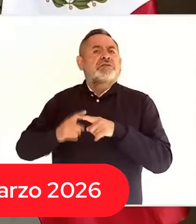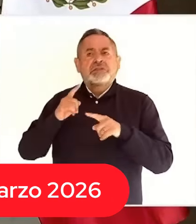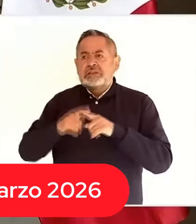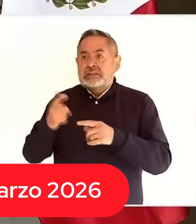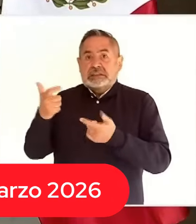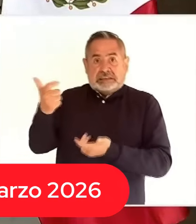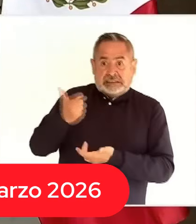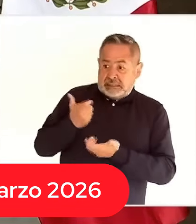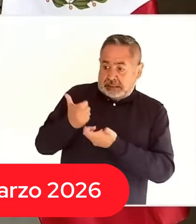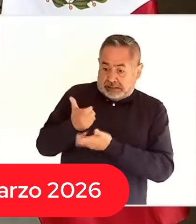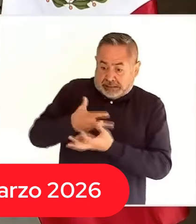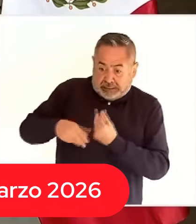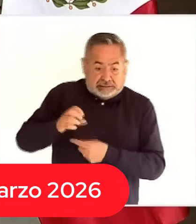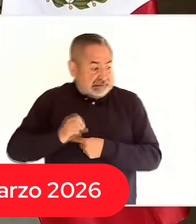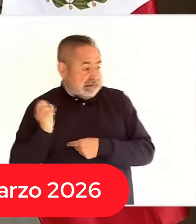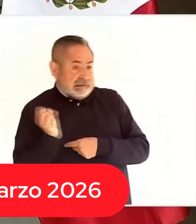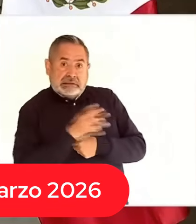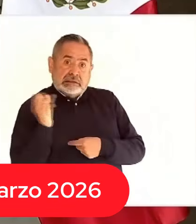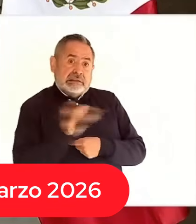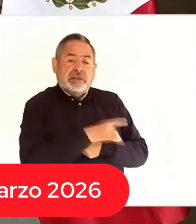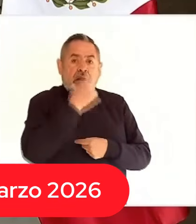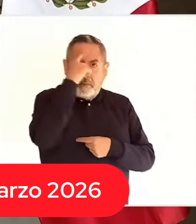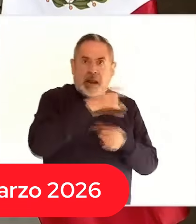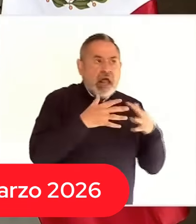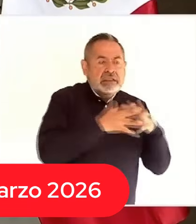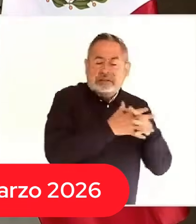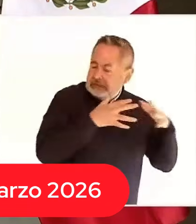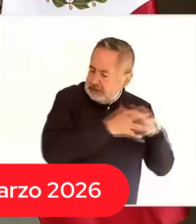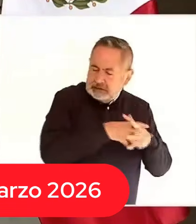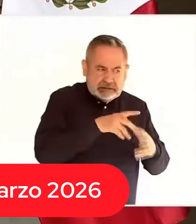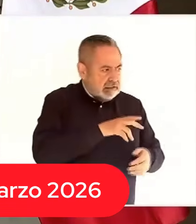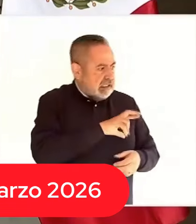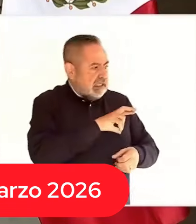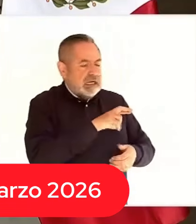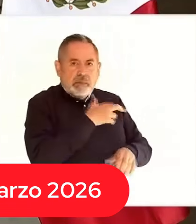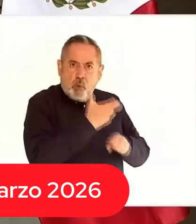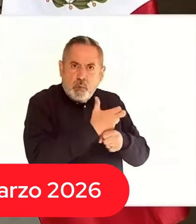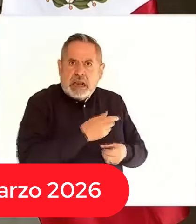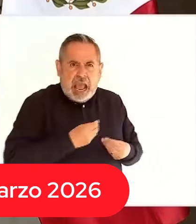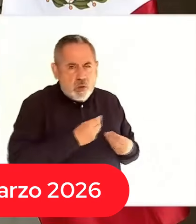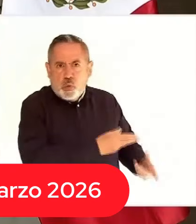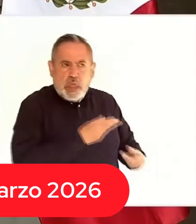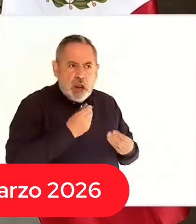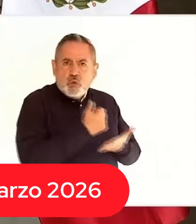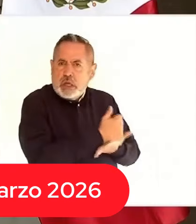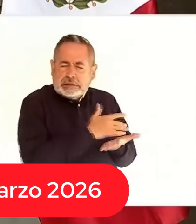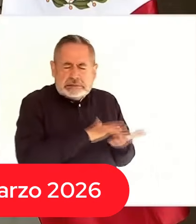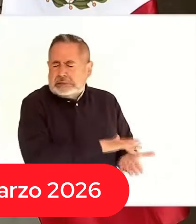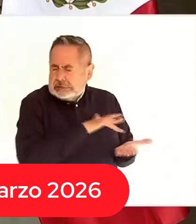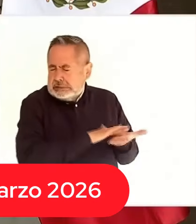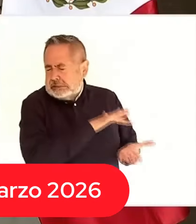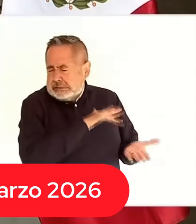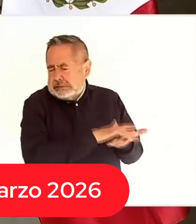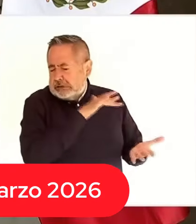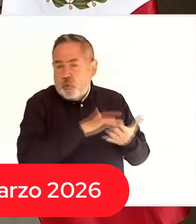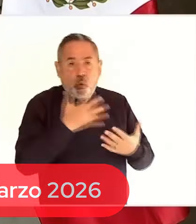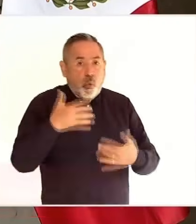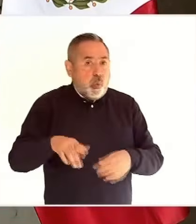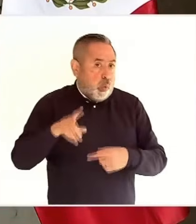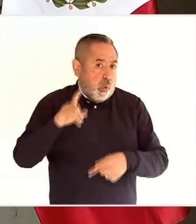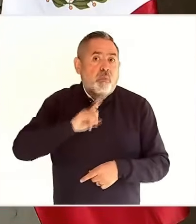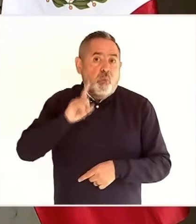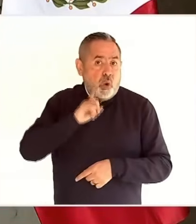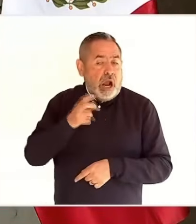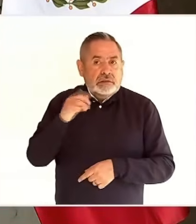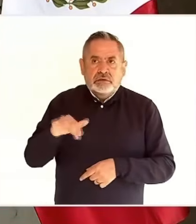recurso debía servir únicamente a la República. En ese gesto profundamente humano y a la